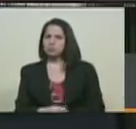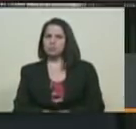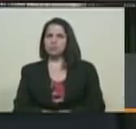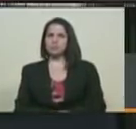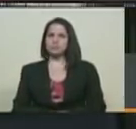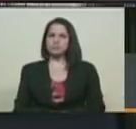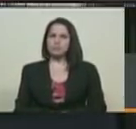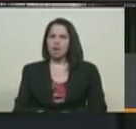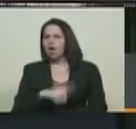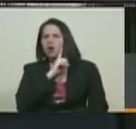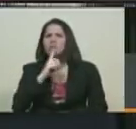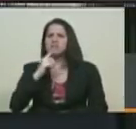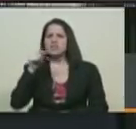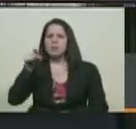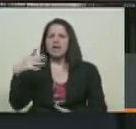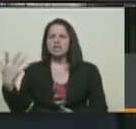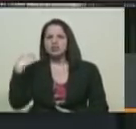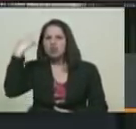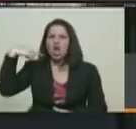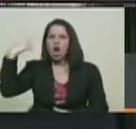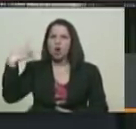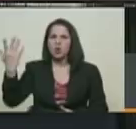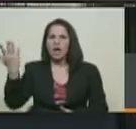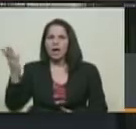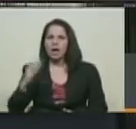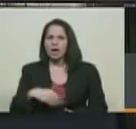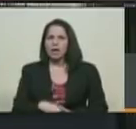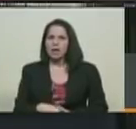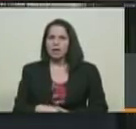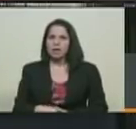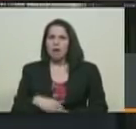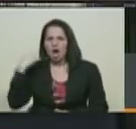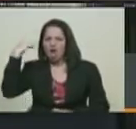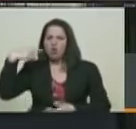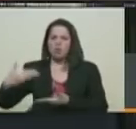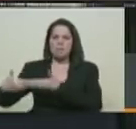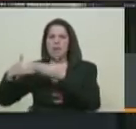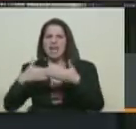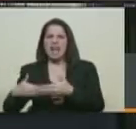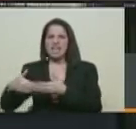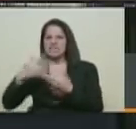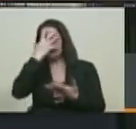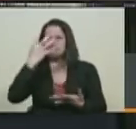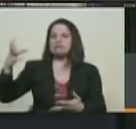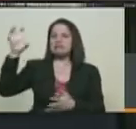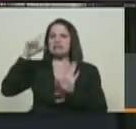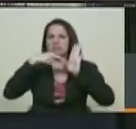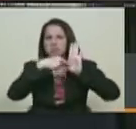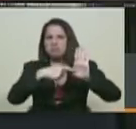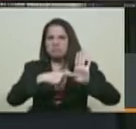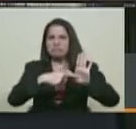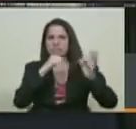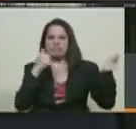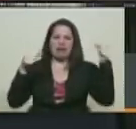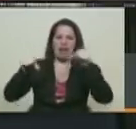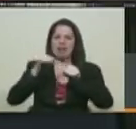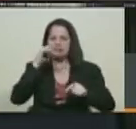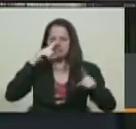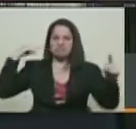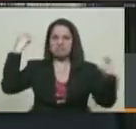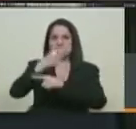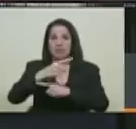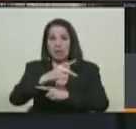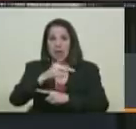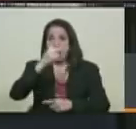¿Cómo se puede llamar eso si no locura? La locura imperialista. Se quitó la máscara amenazando al pueblo de Palestina